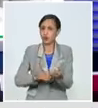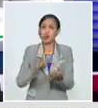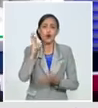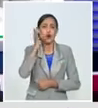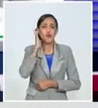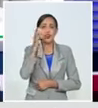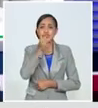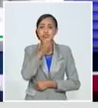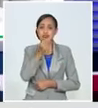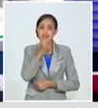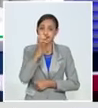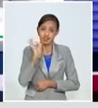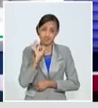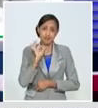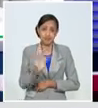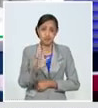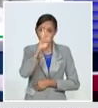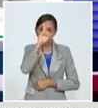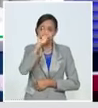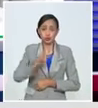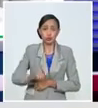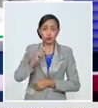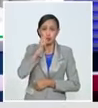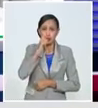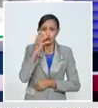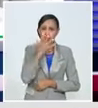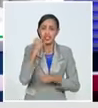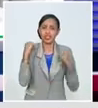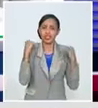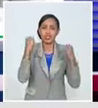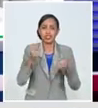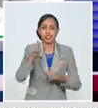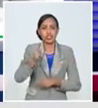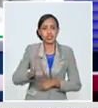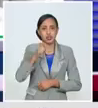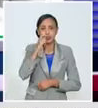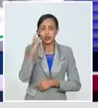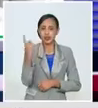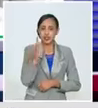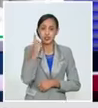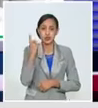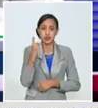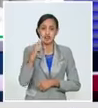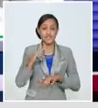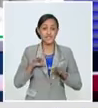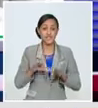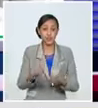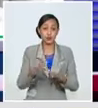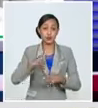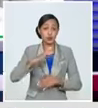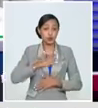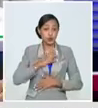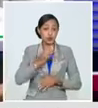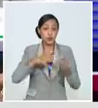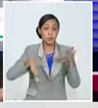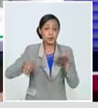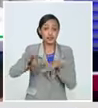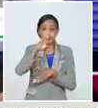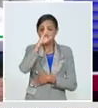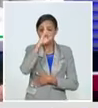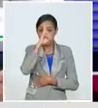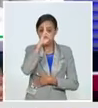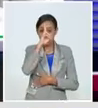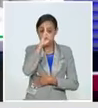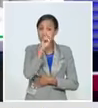al doctor Francisco Durán García, director nacional de epidemiología de nuestro Ministerio de Salud Pública y que fue